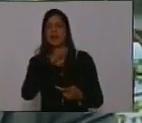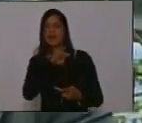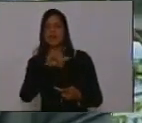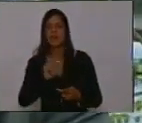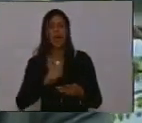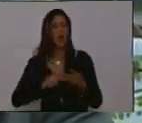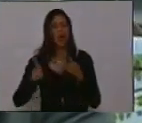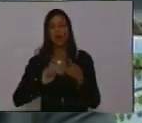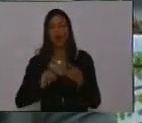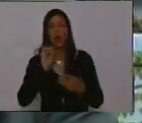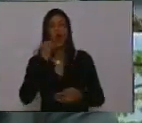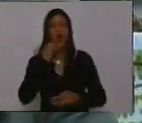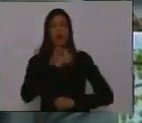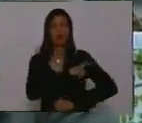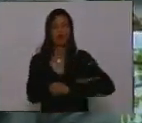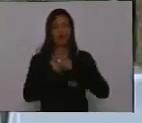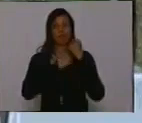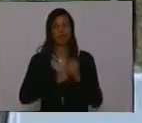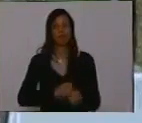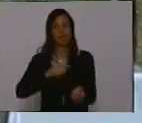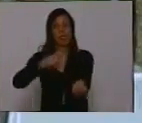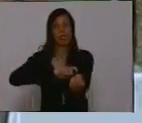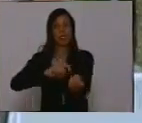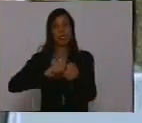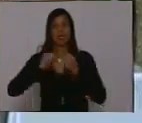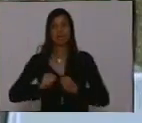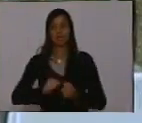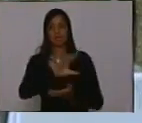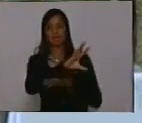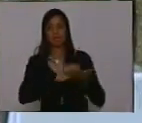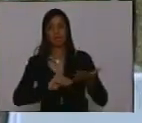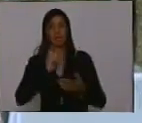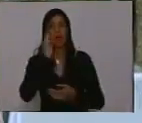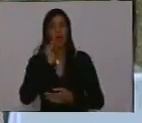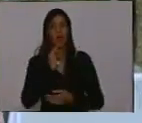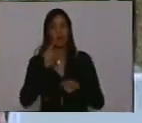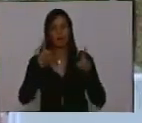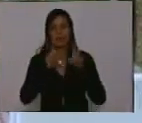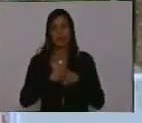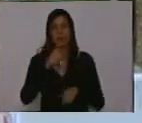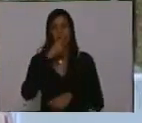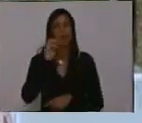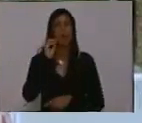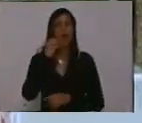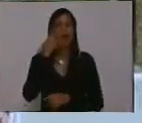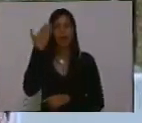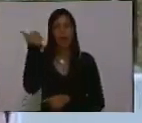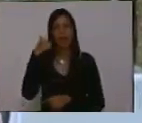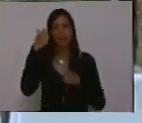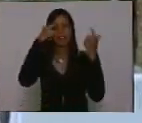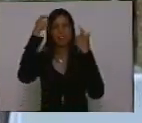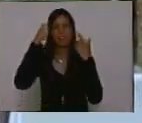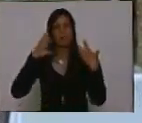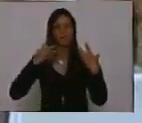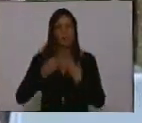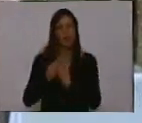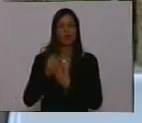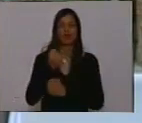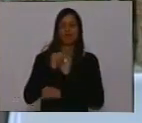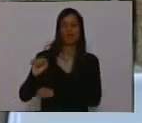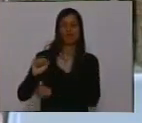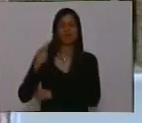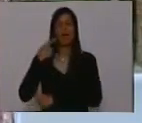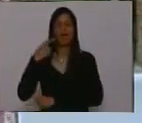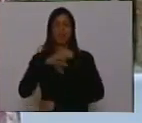Somos la juventud de la generación del 92, de la juventud militar que se alzó en armas contra la pseudodemocracia